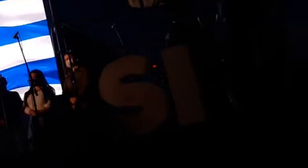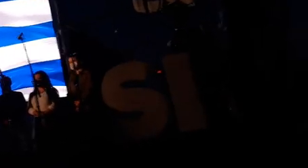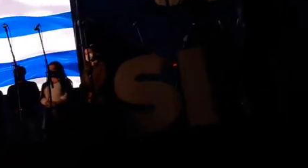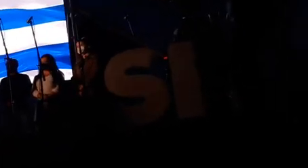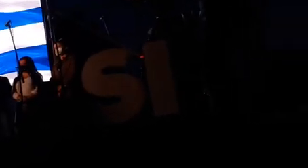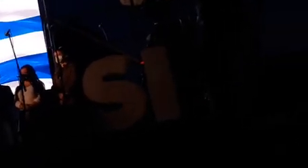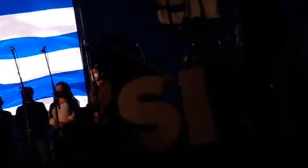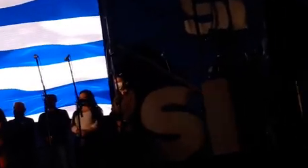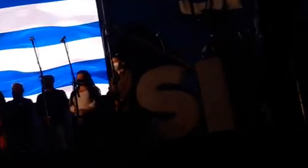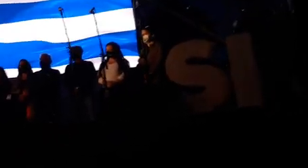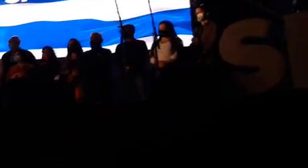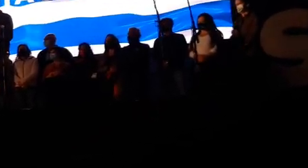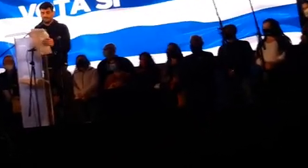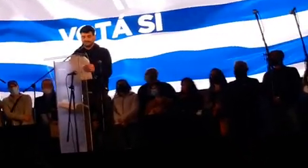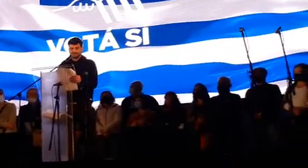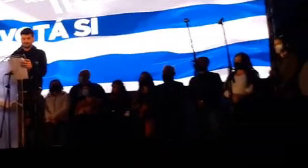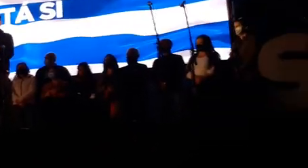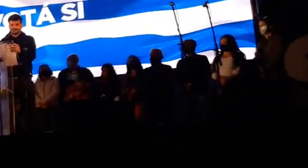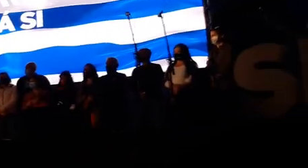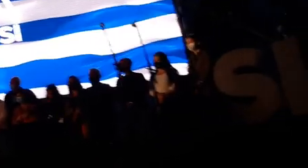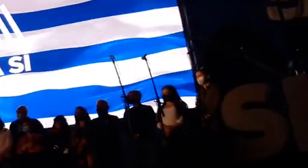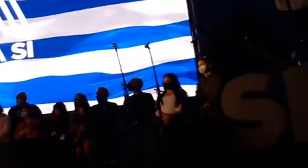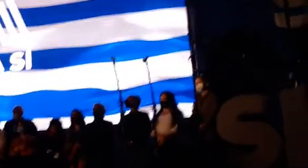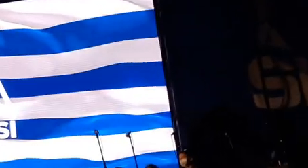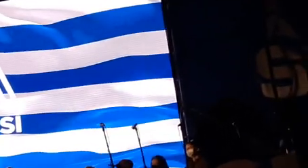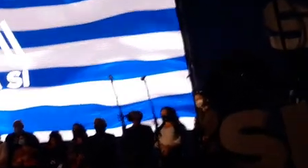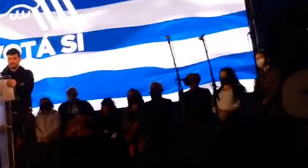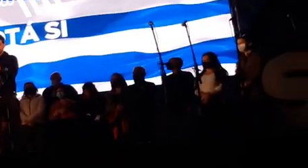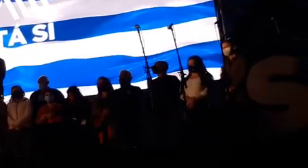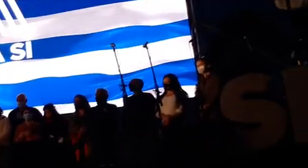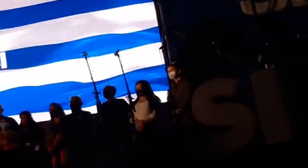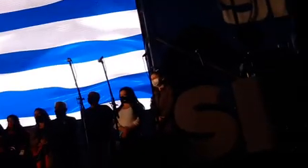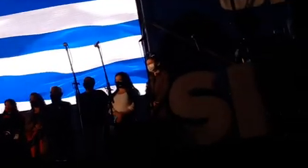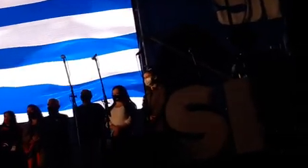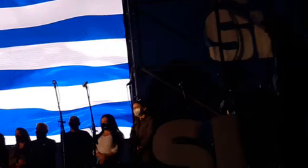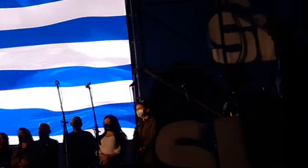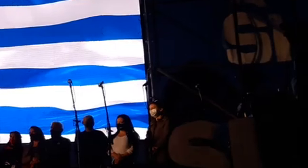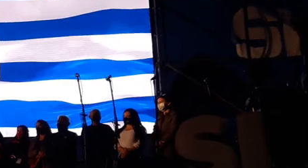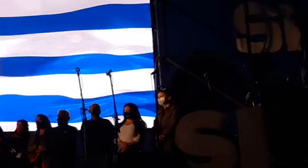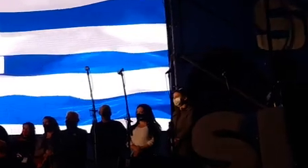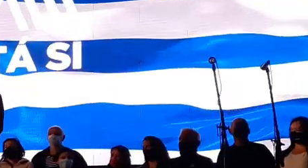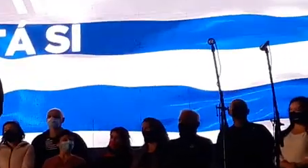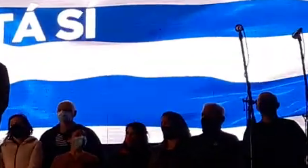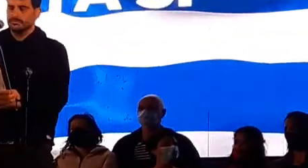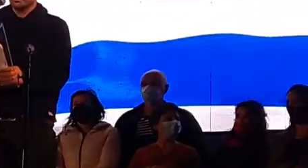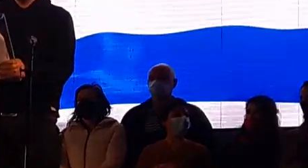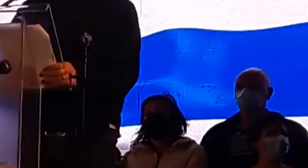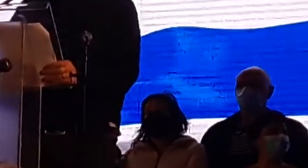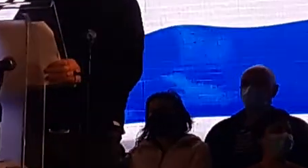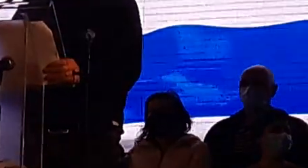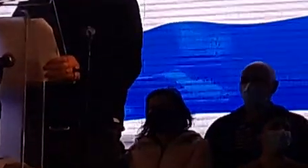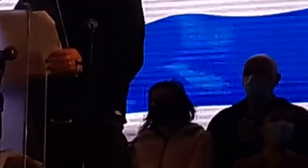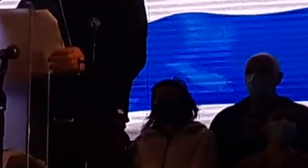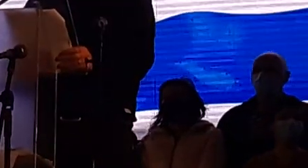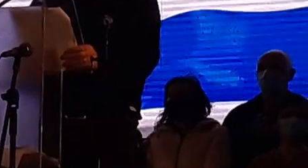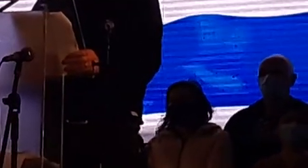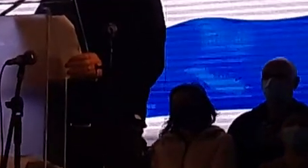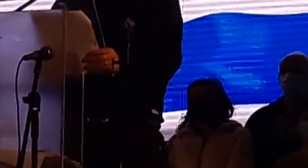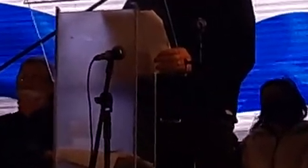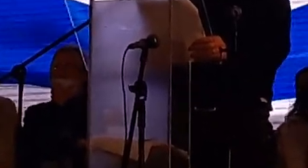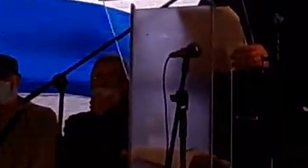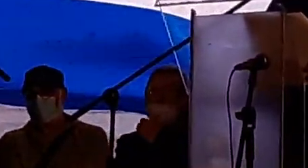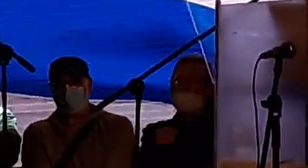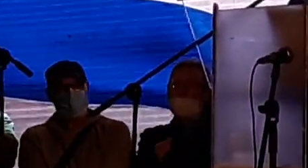al uso abusivo de la fuerza. Tampoco se alcanza más seguridad y mejor convivencia apostando a la inflación penal. Nuestro país